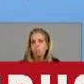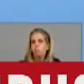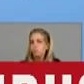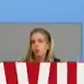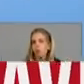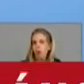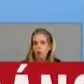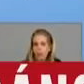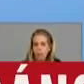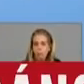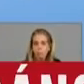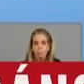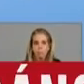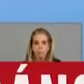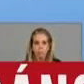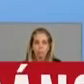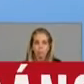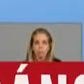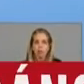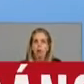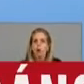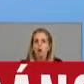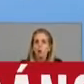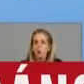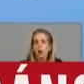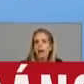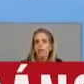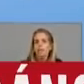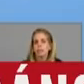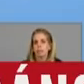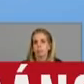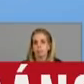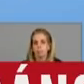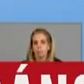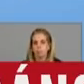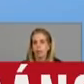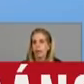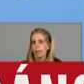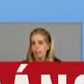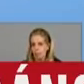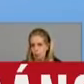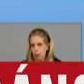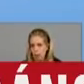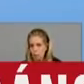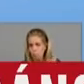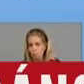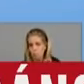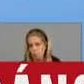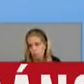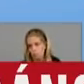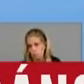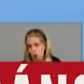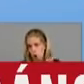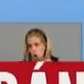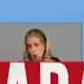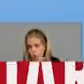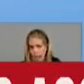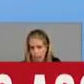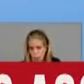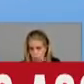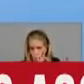las camas de piso. Claro, intermedios son para los que no necesitan. Exactamente. Exactamente. ¿Qué te